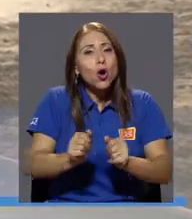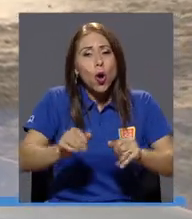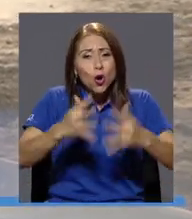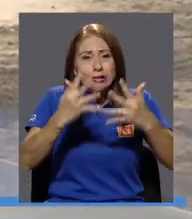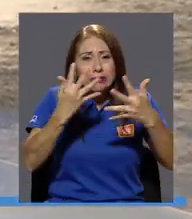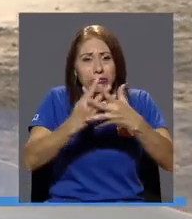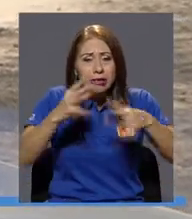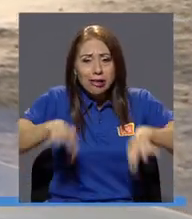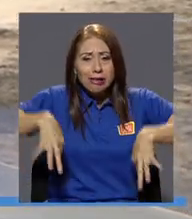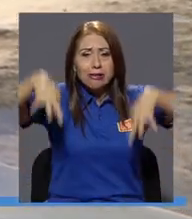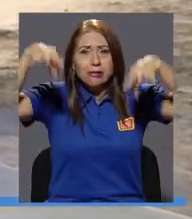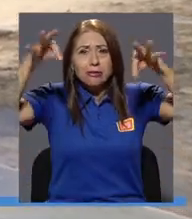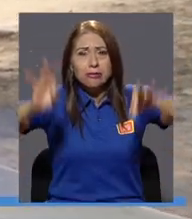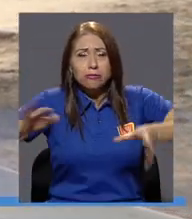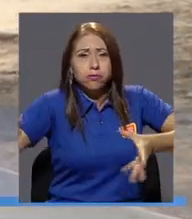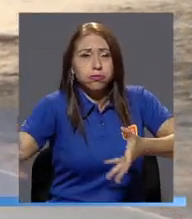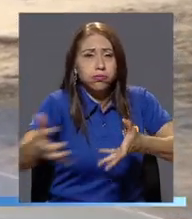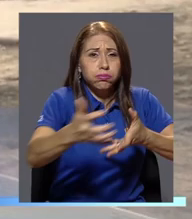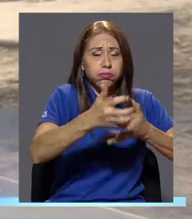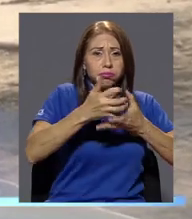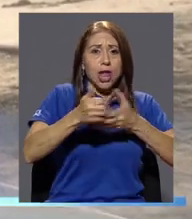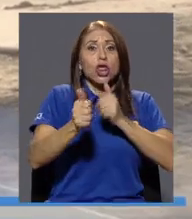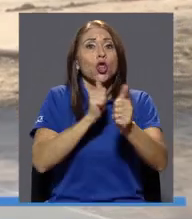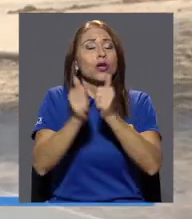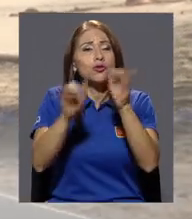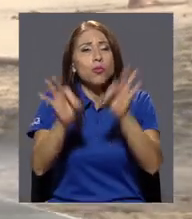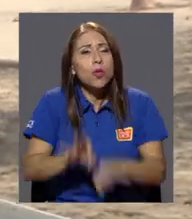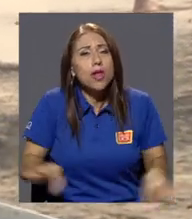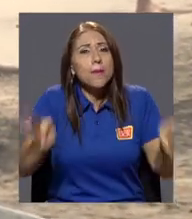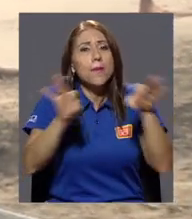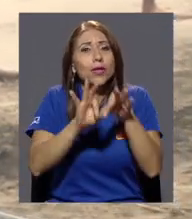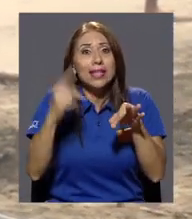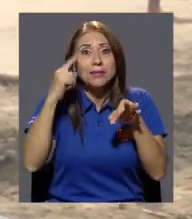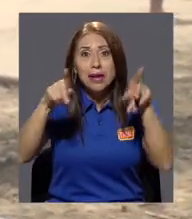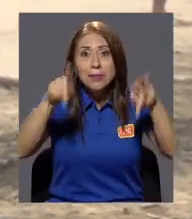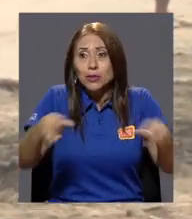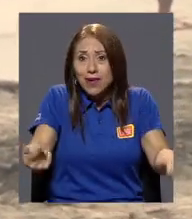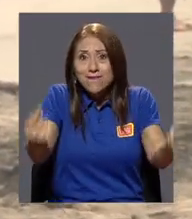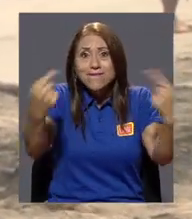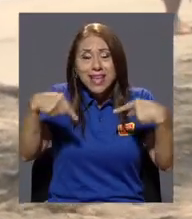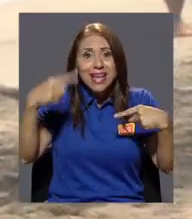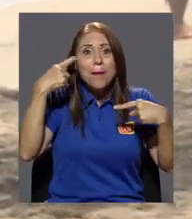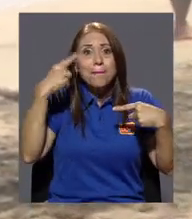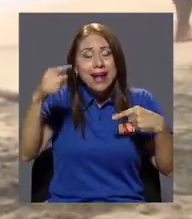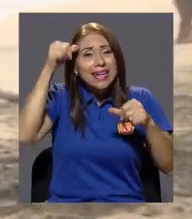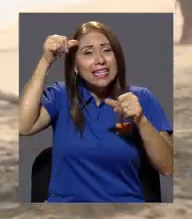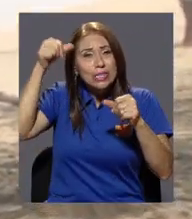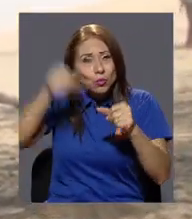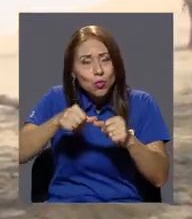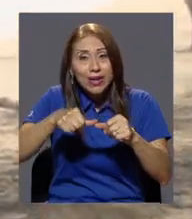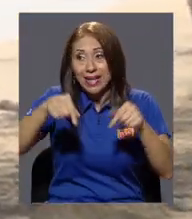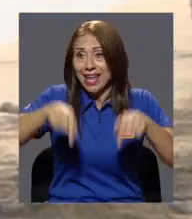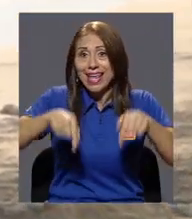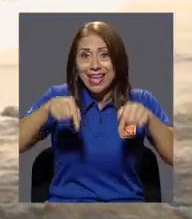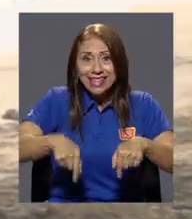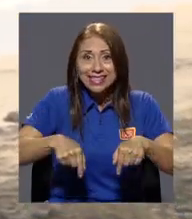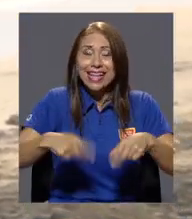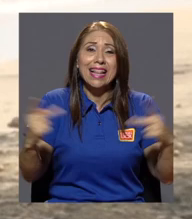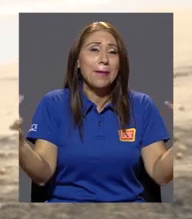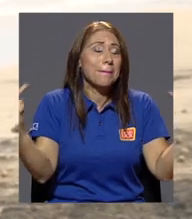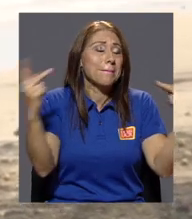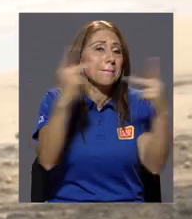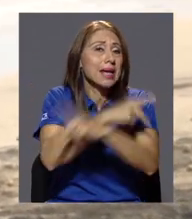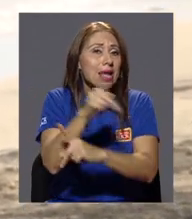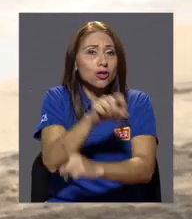son fundamentales para atraer la atención del público y mantener el recuerdo vivo de que esta es la